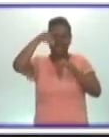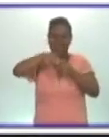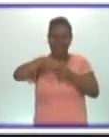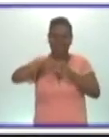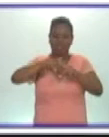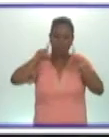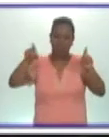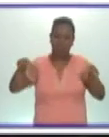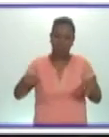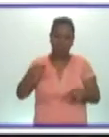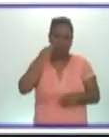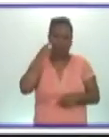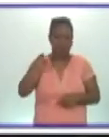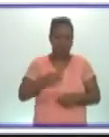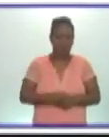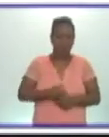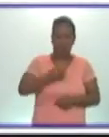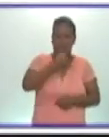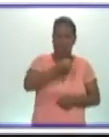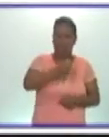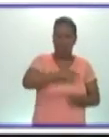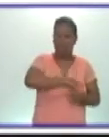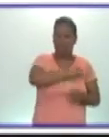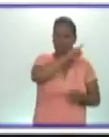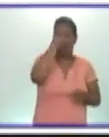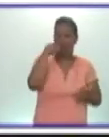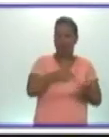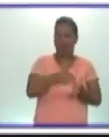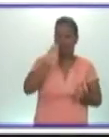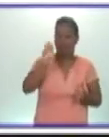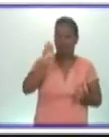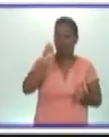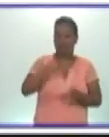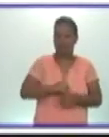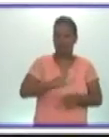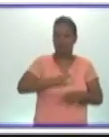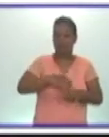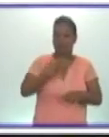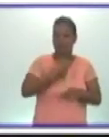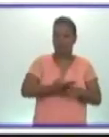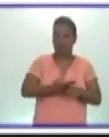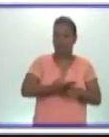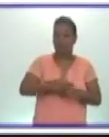¡Veamos! Primero, va a multiplicar al primer término.